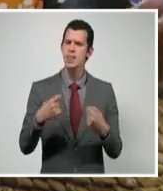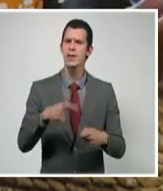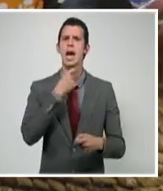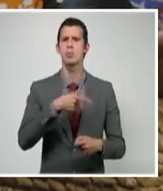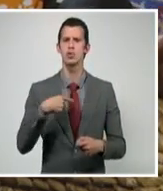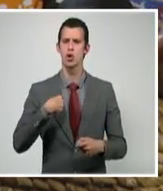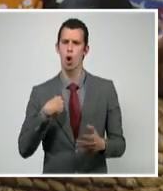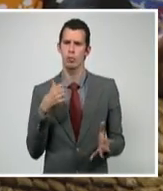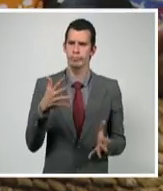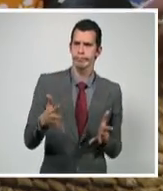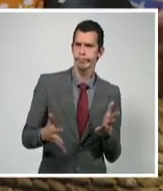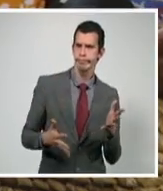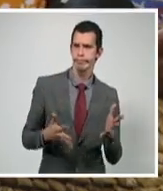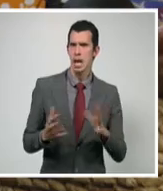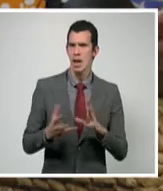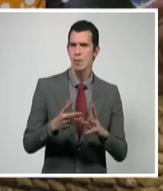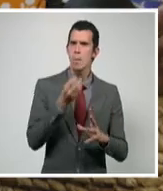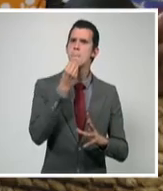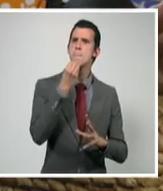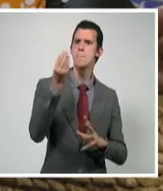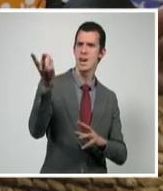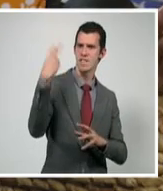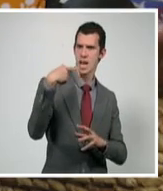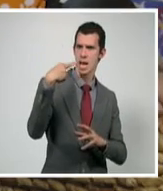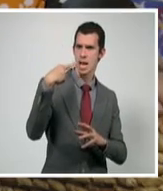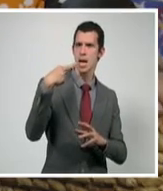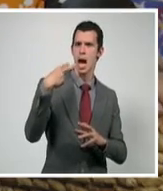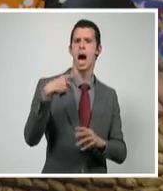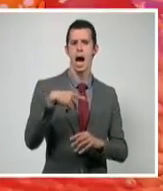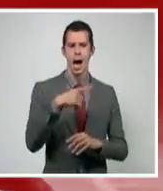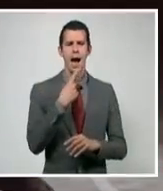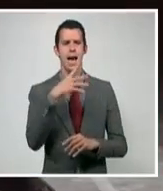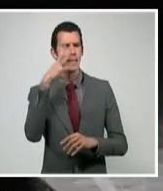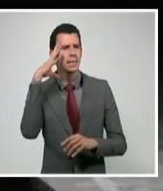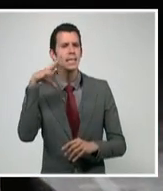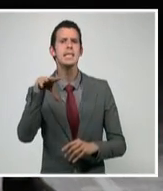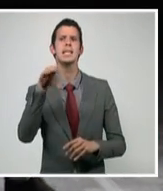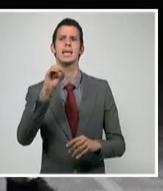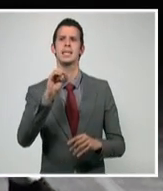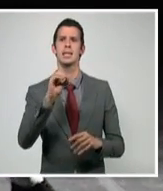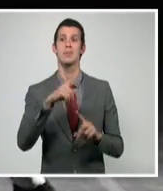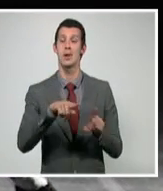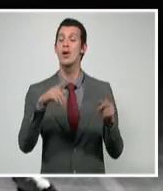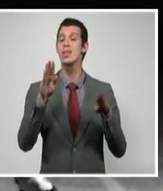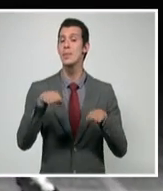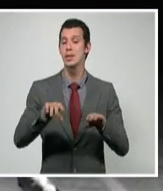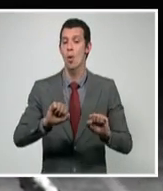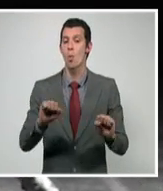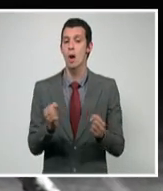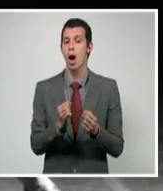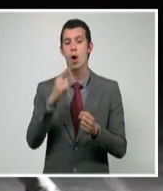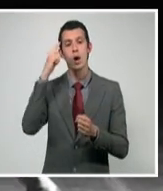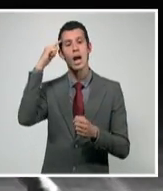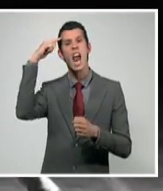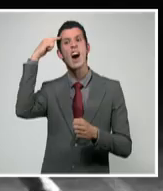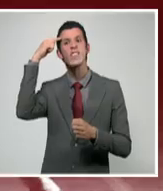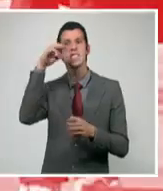mundo, ante la sociedad que tiene el artista que lo está ejecutando. Es una forma de arte